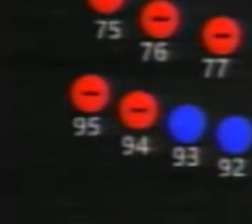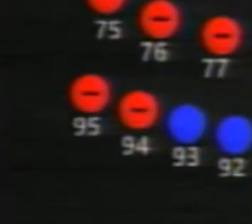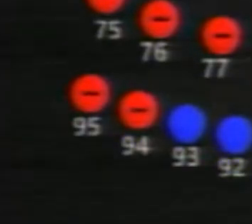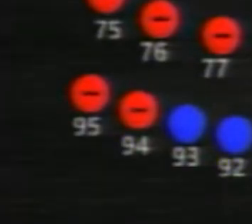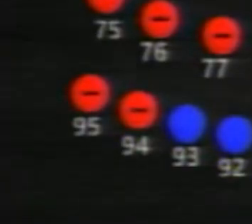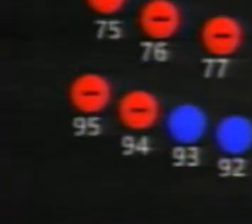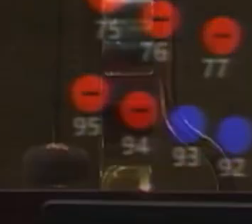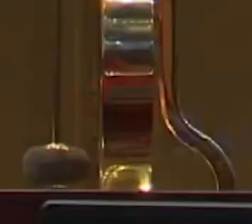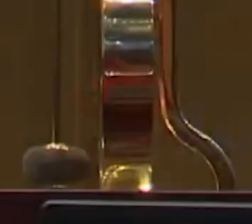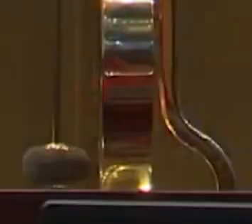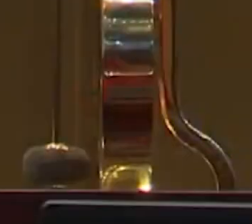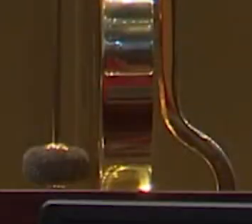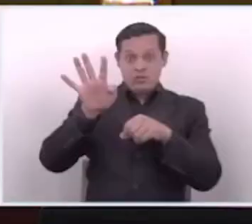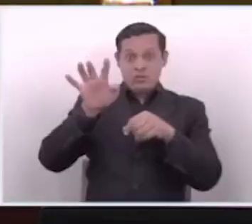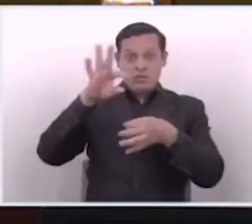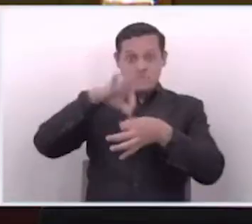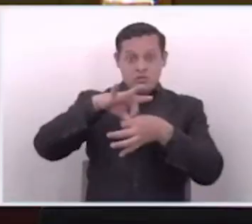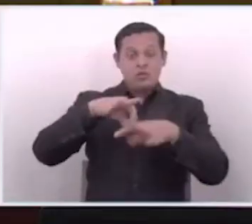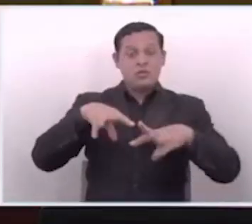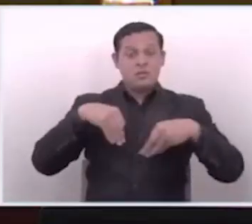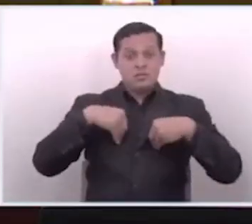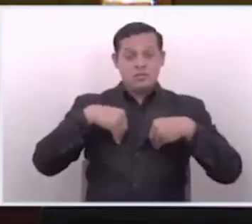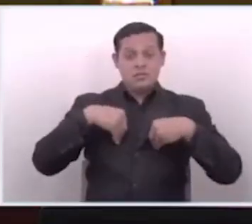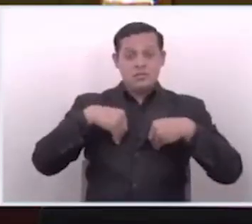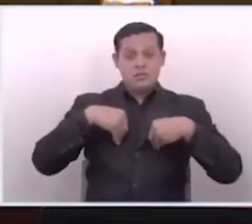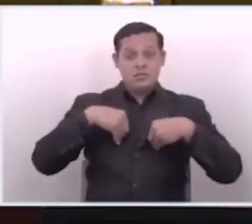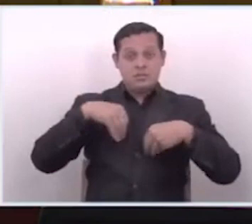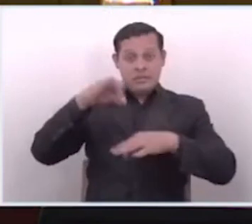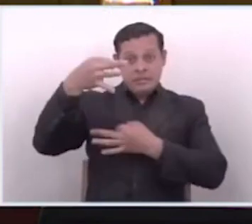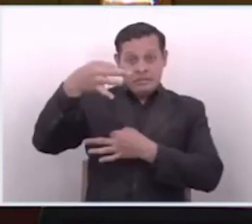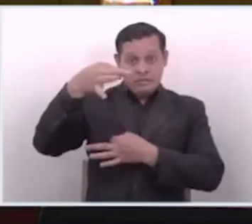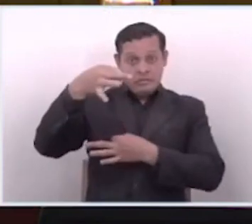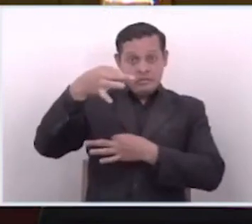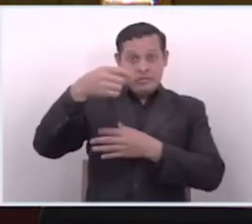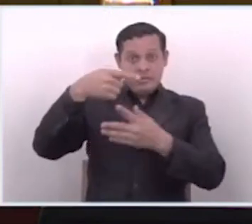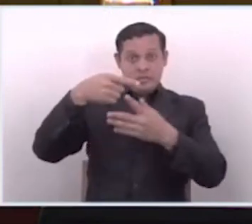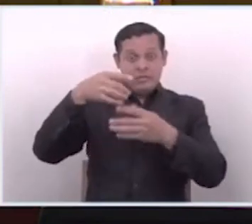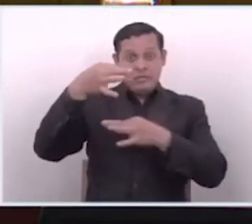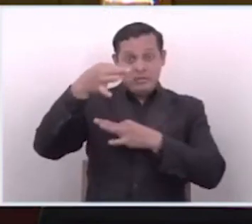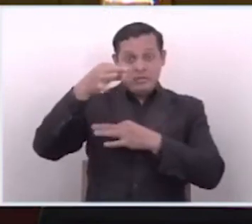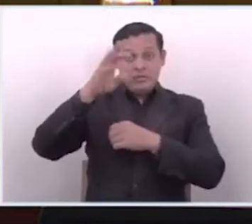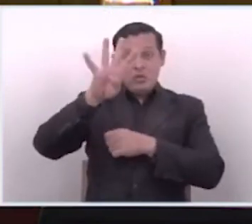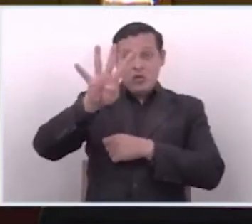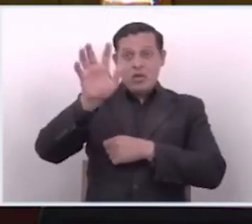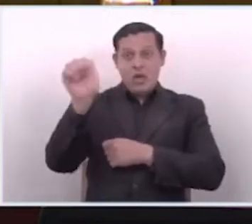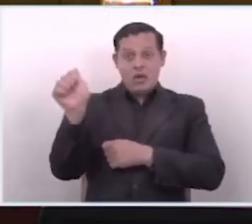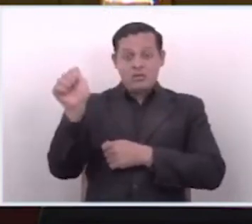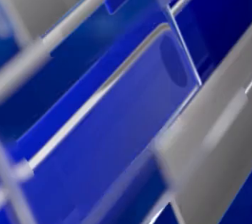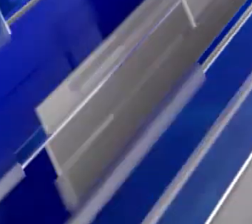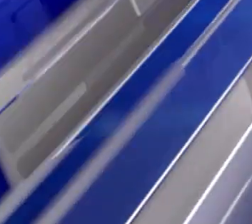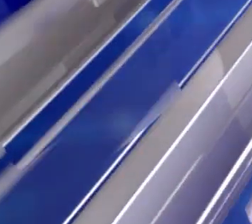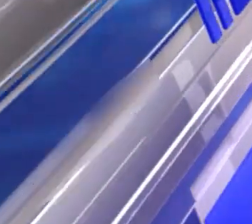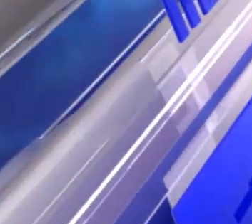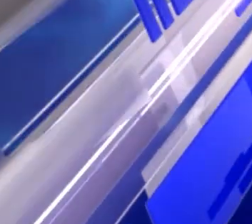64 votos a favor se aprueba la pieza 4a